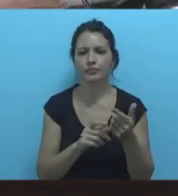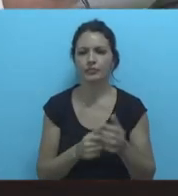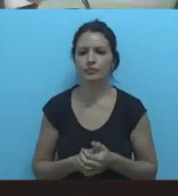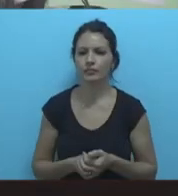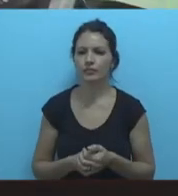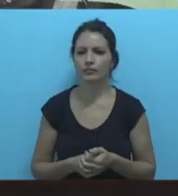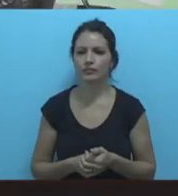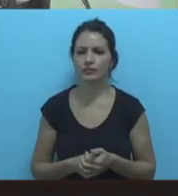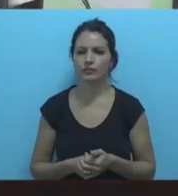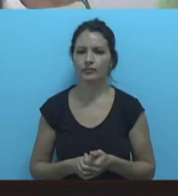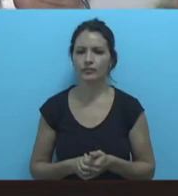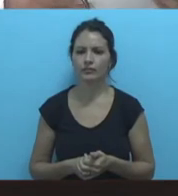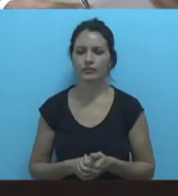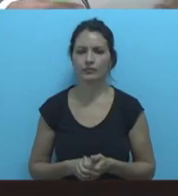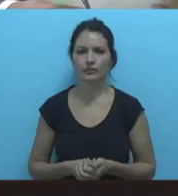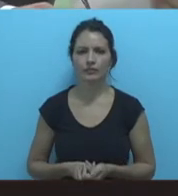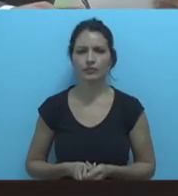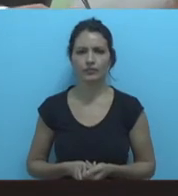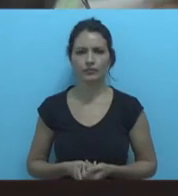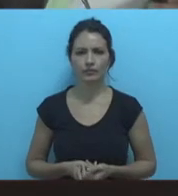¿A estos o estos?